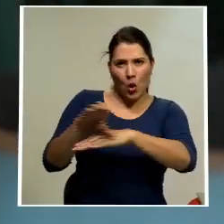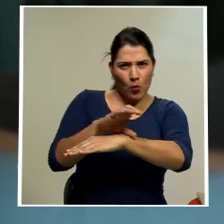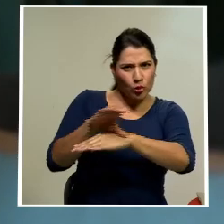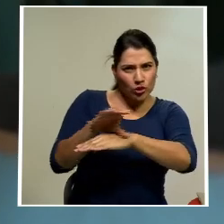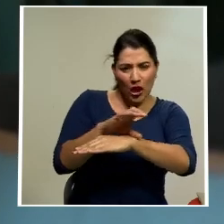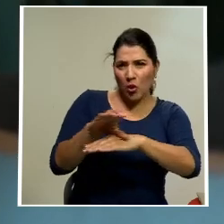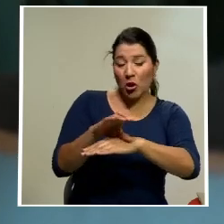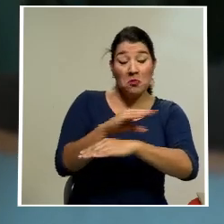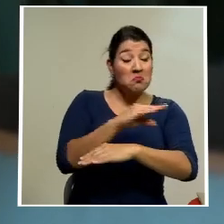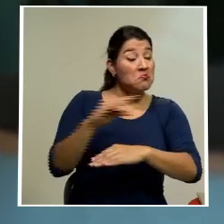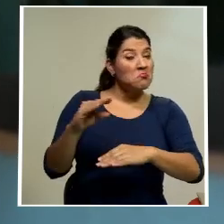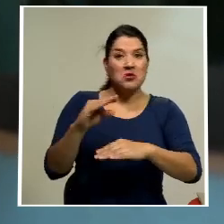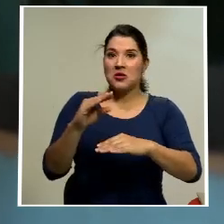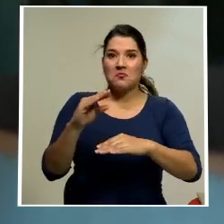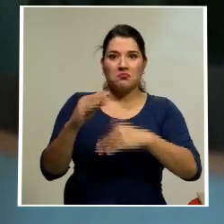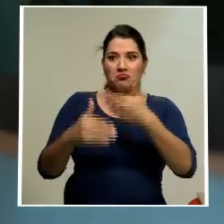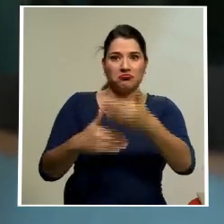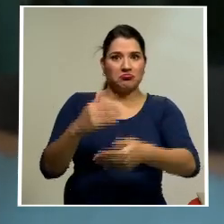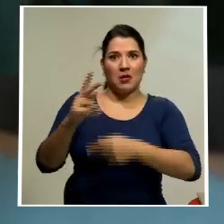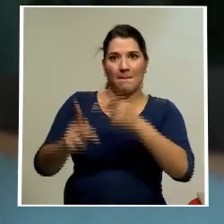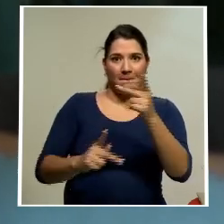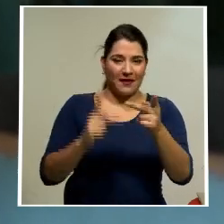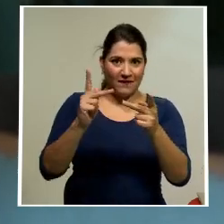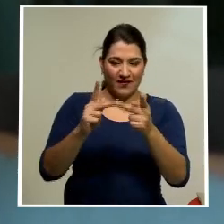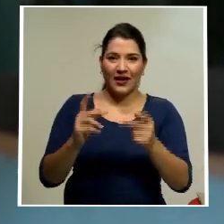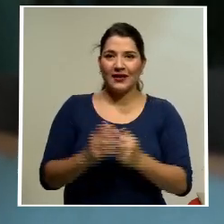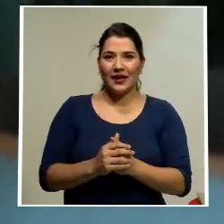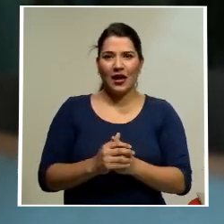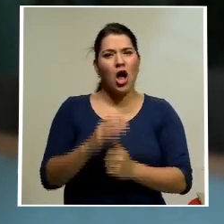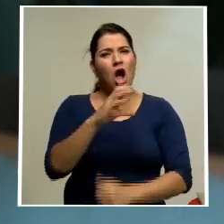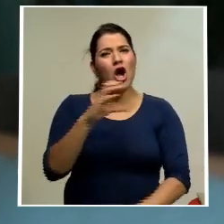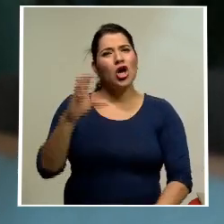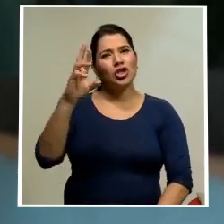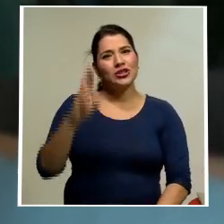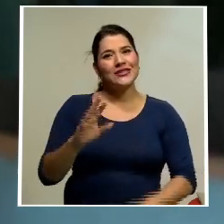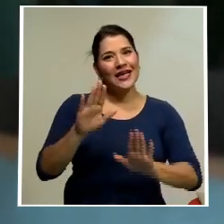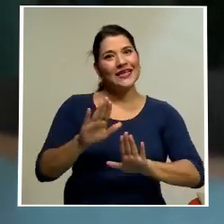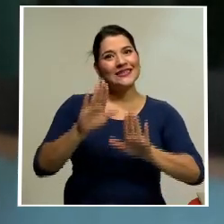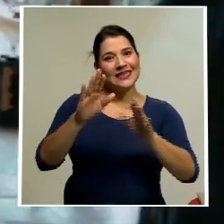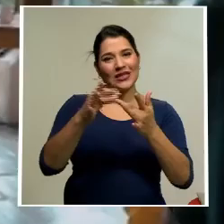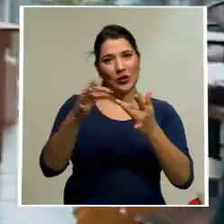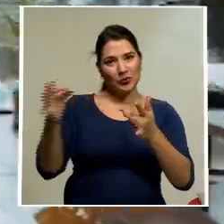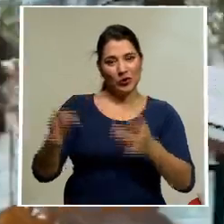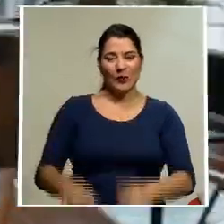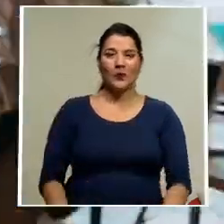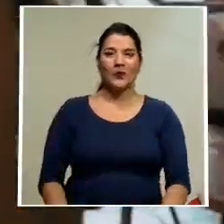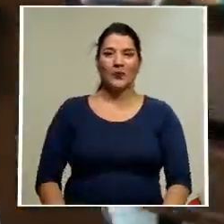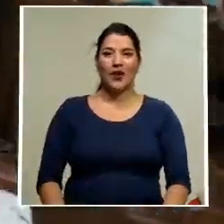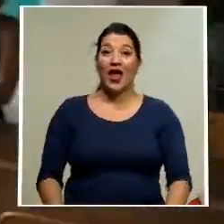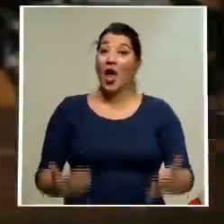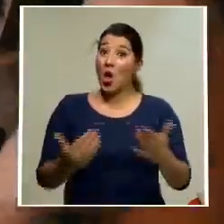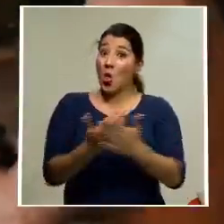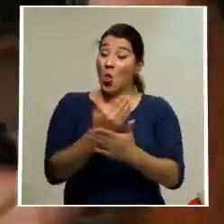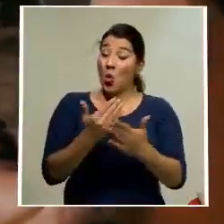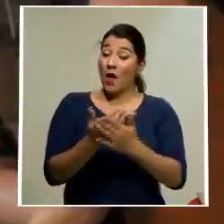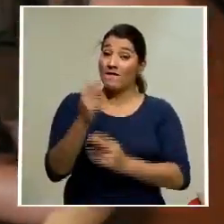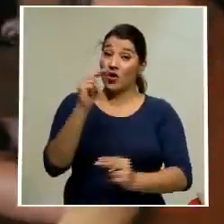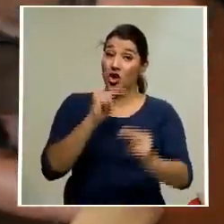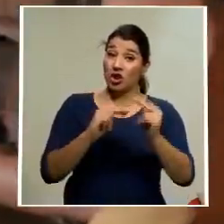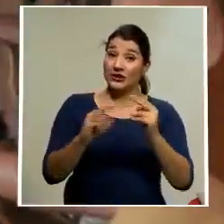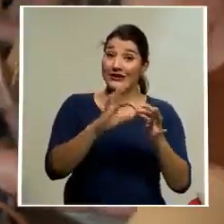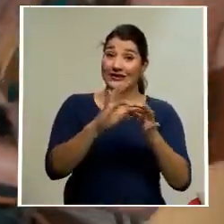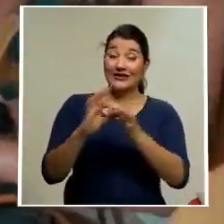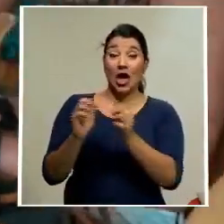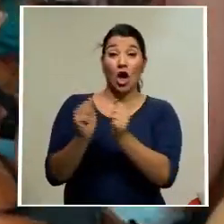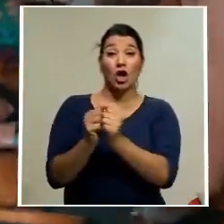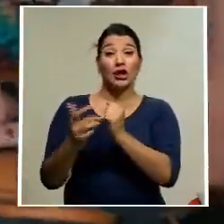funciona perfectamente. Definitivamente Costa Rica es una excelente opción. Una nueva industria relacionada con la tecnología